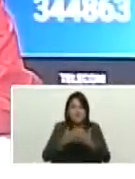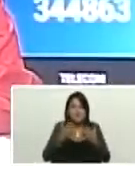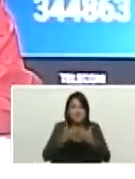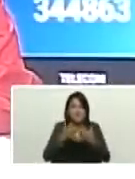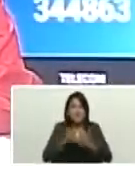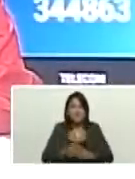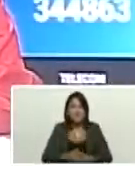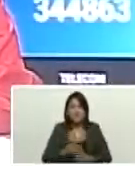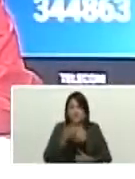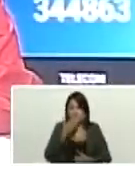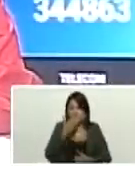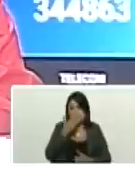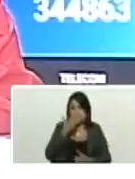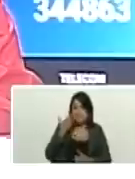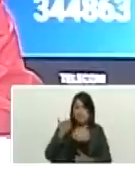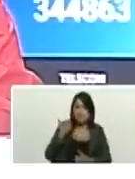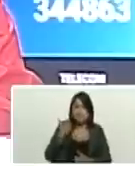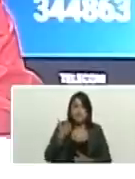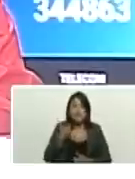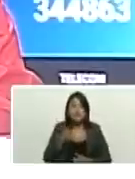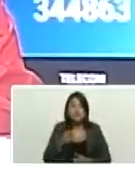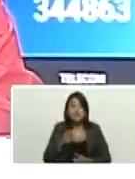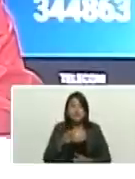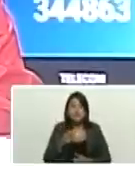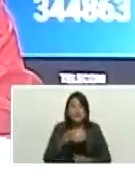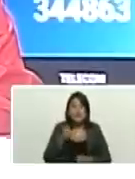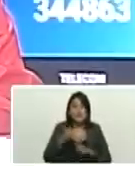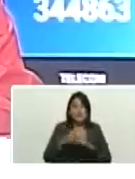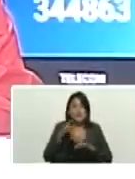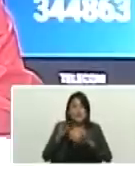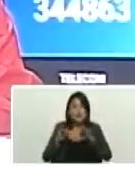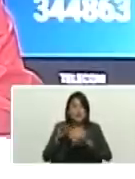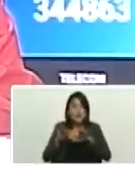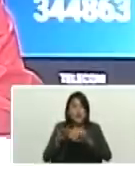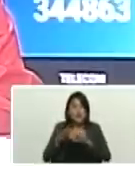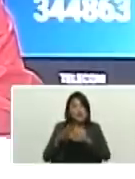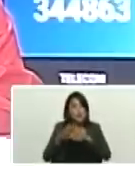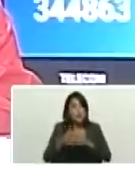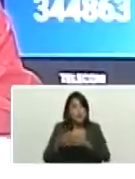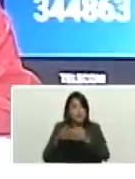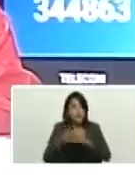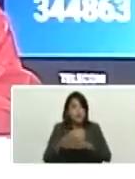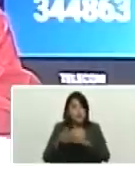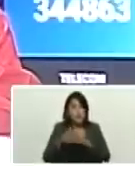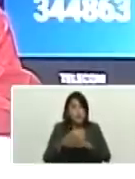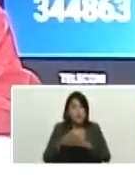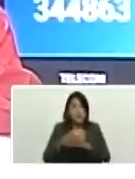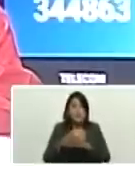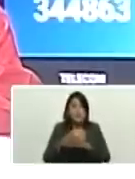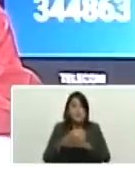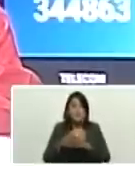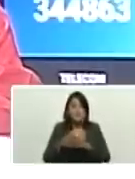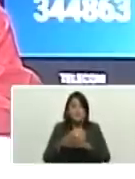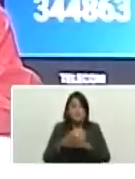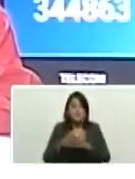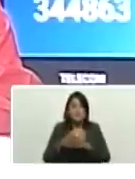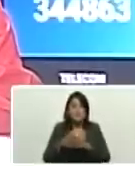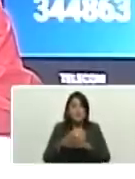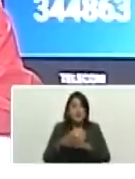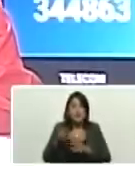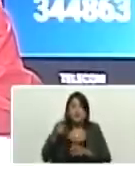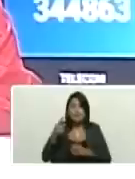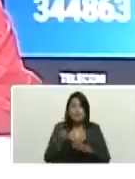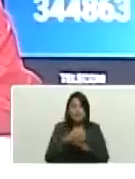Recientemente, el exsecretario de Estado de Donald Trump, Mike Pompeo, sacó un libro, ustedes lo vieron.